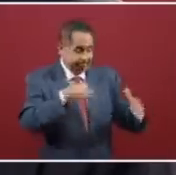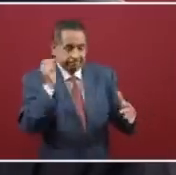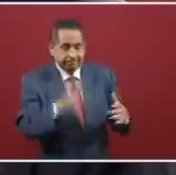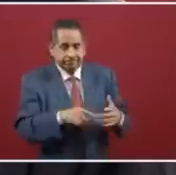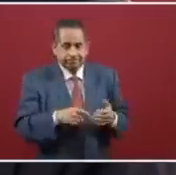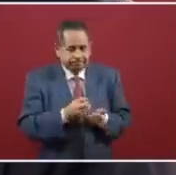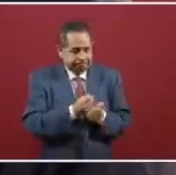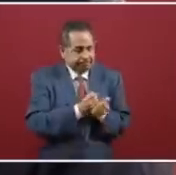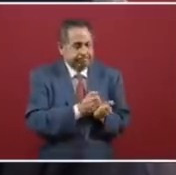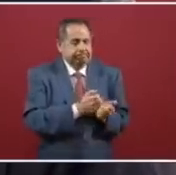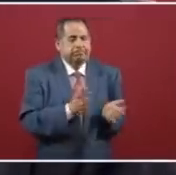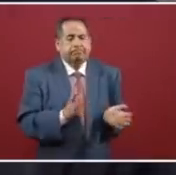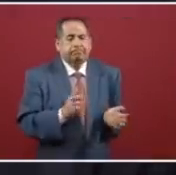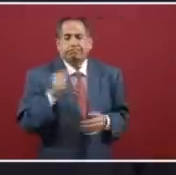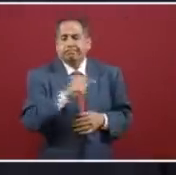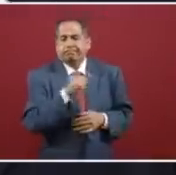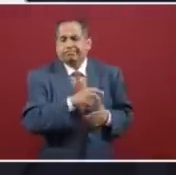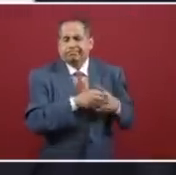todo el abanico